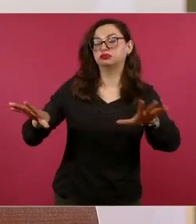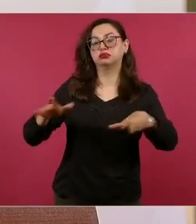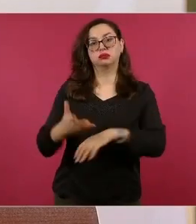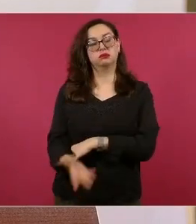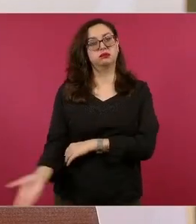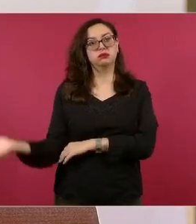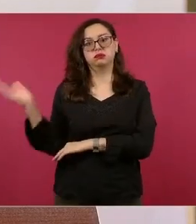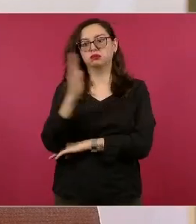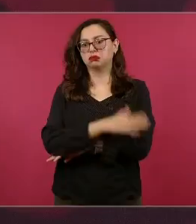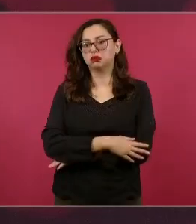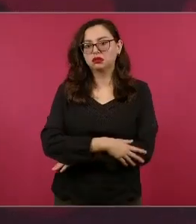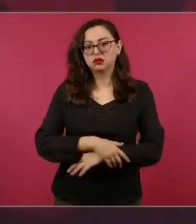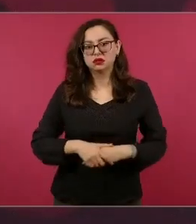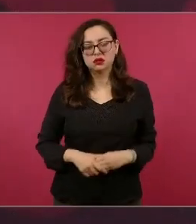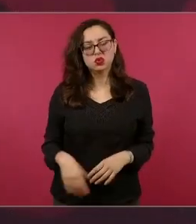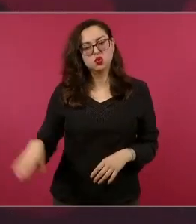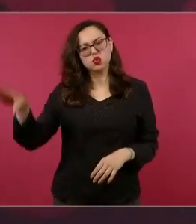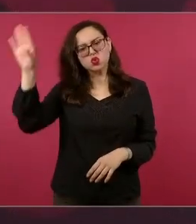Porque qué barbaridad.